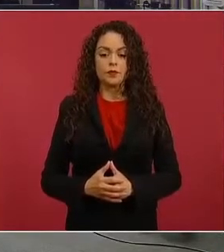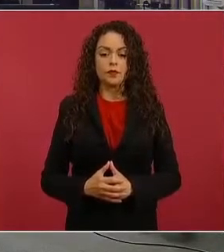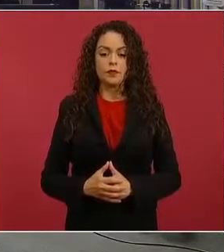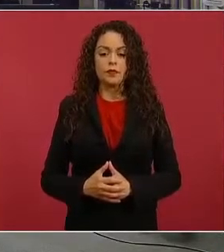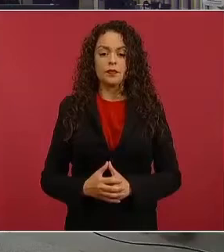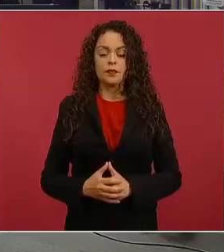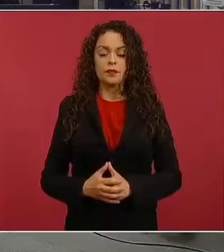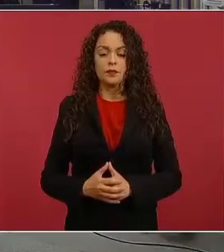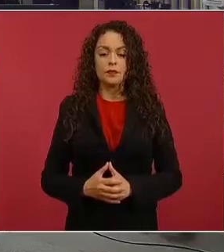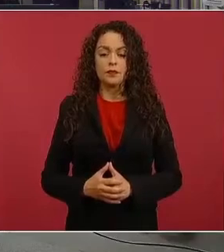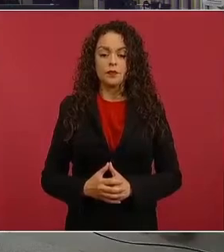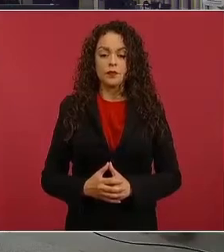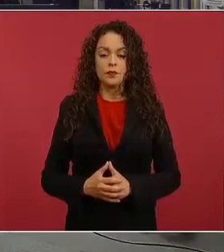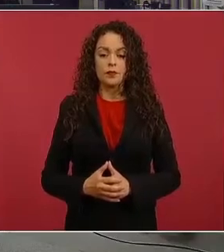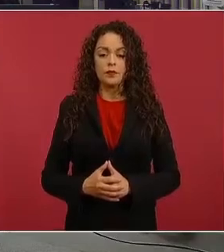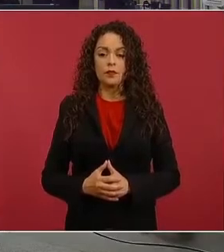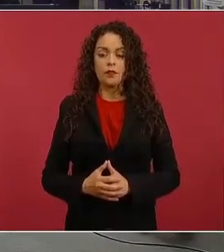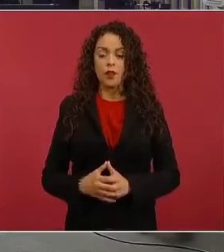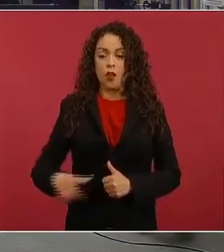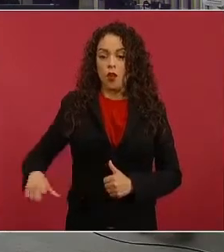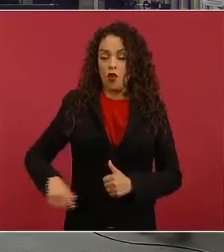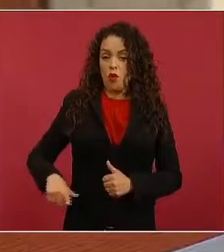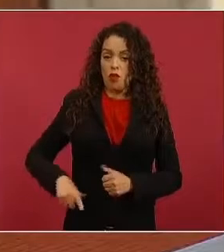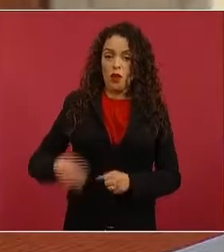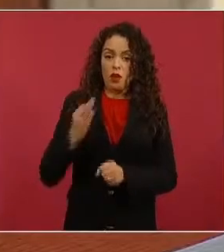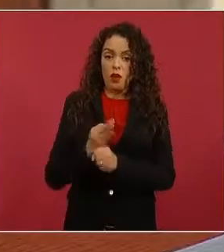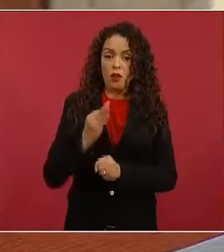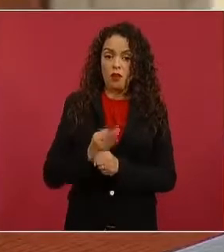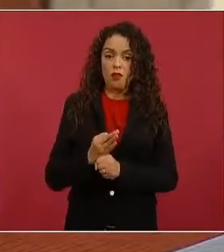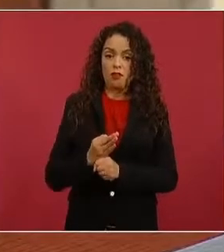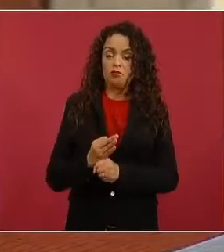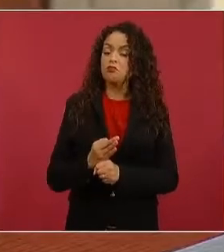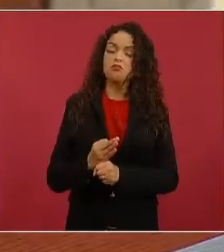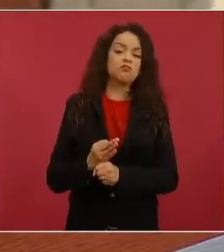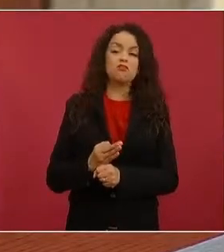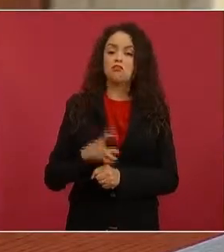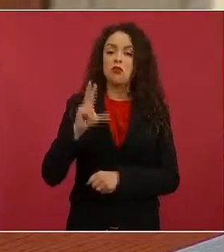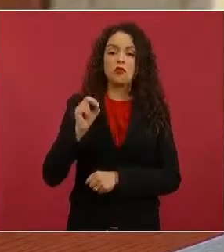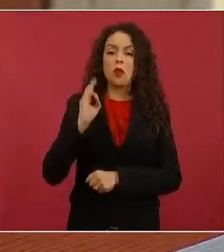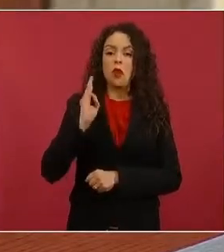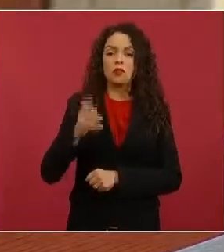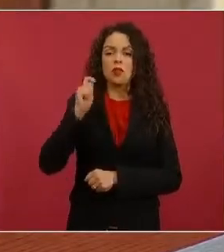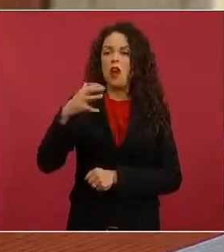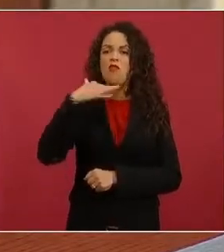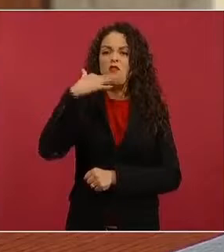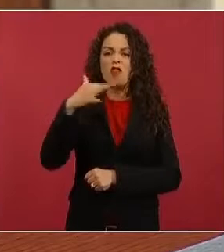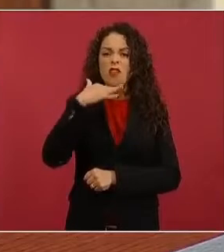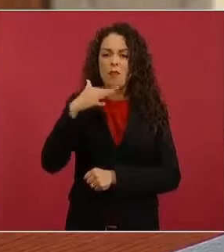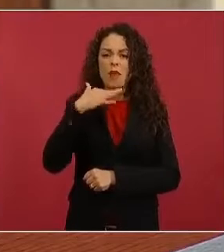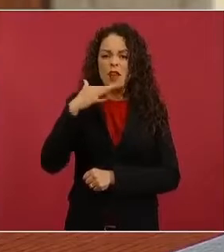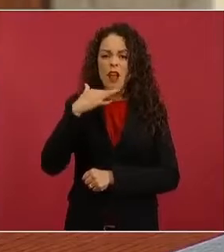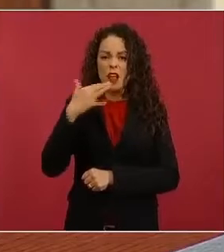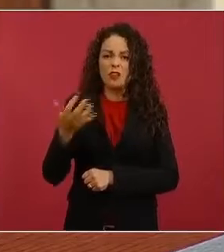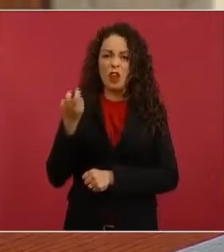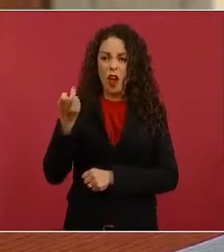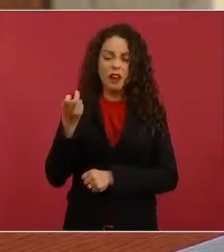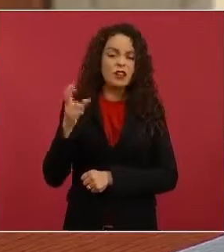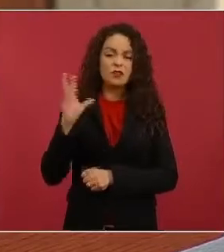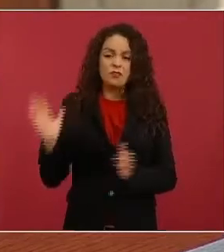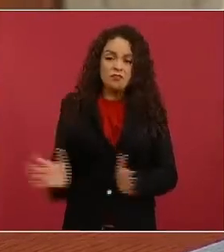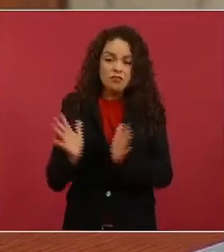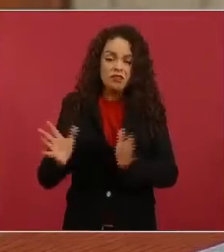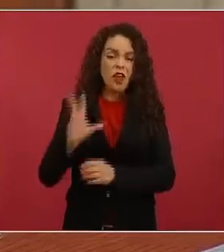La política del actual gobierno no apuesta a la contaminación, sino por el contrario, tiene en los